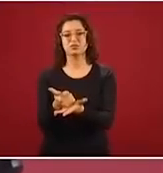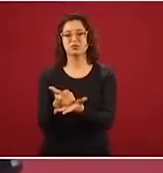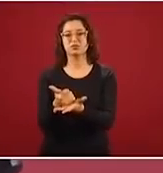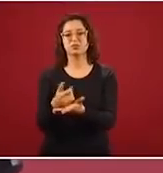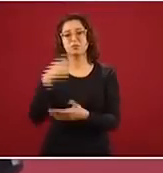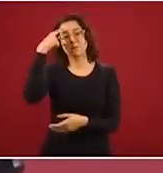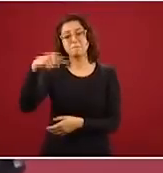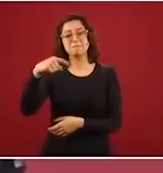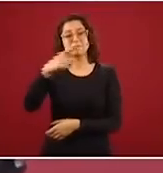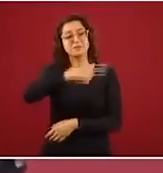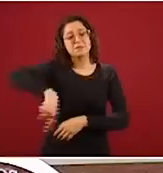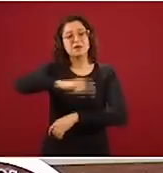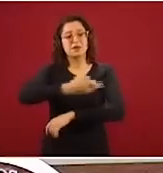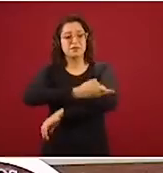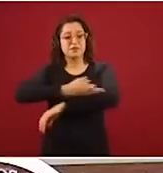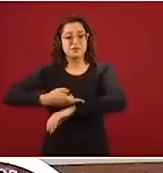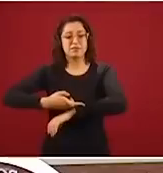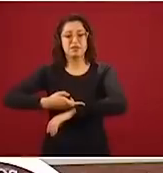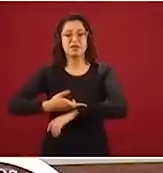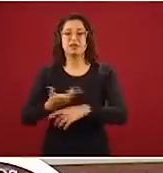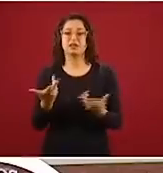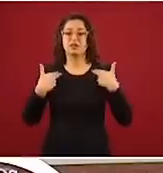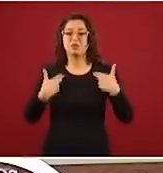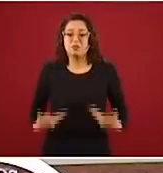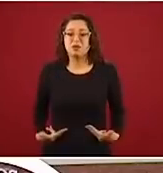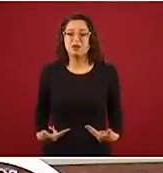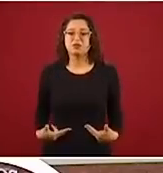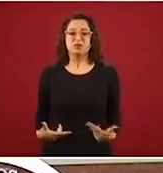a los familiares, es un asunto de humanismo.